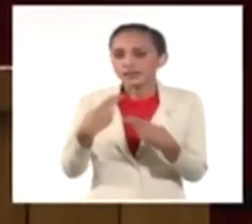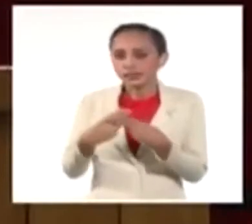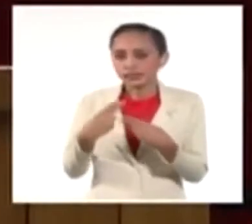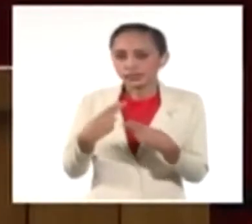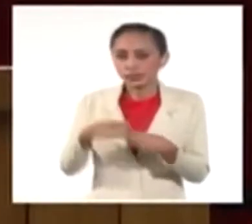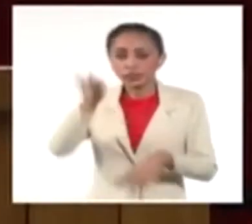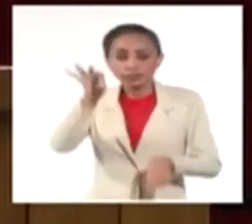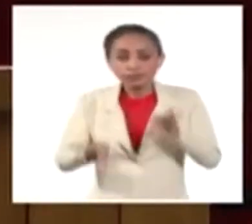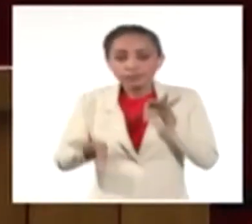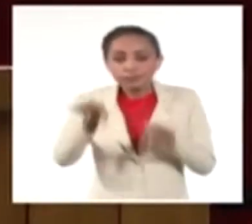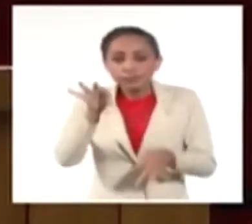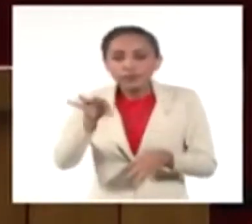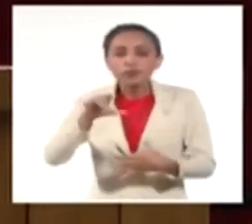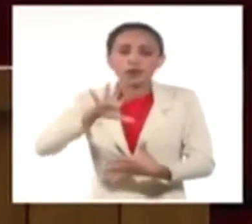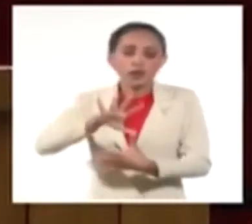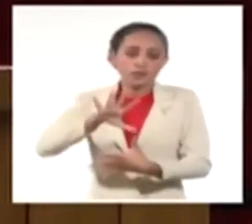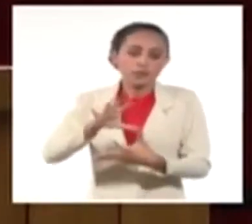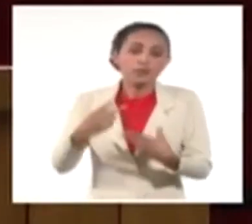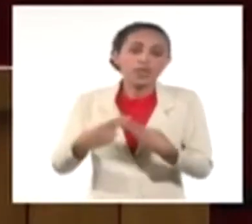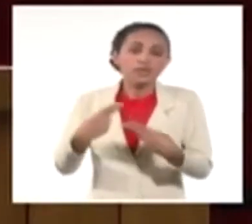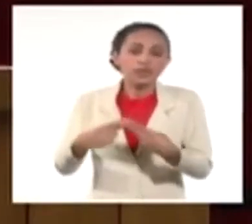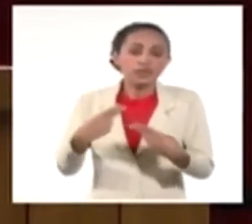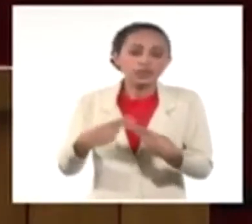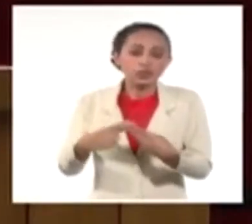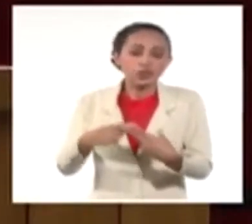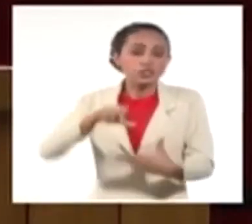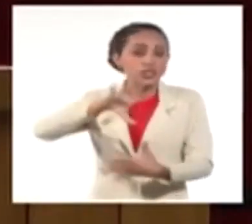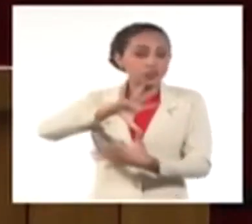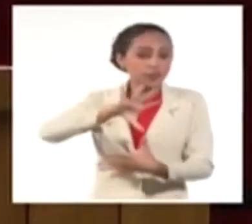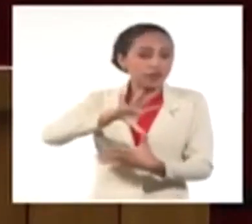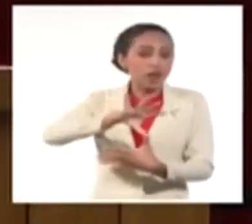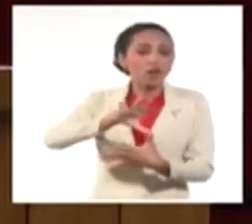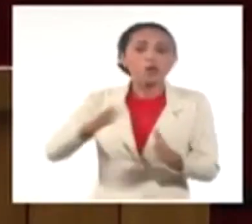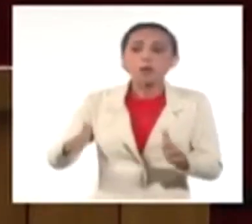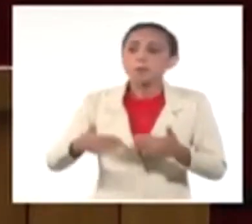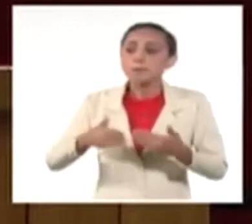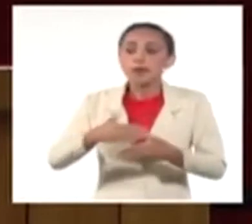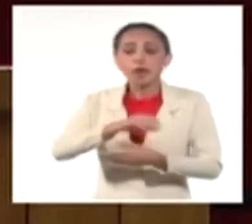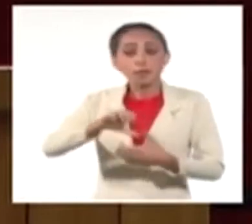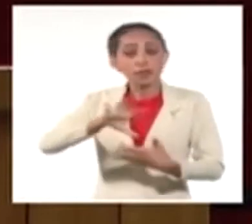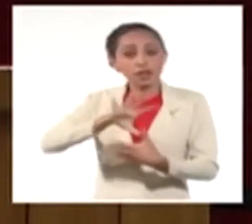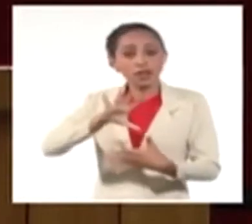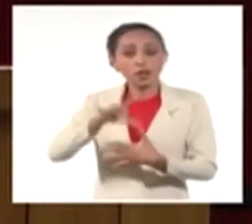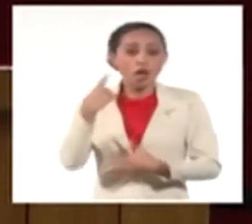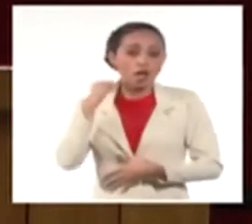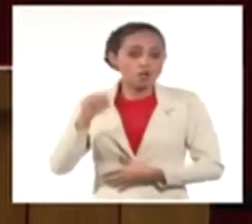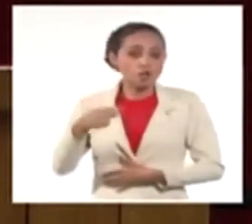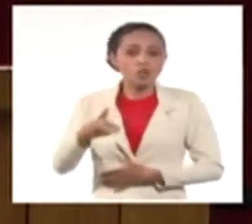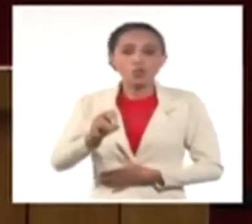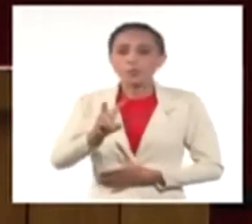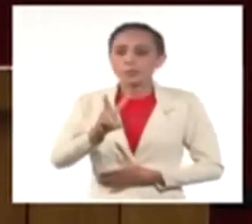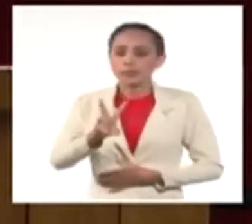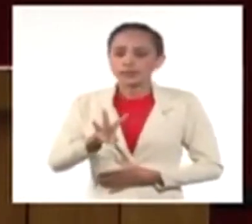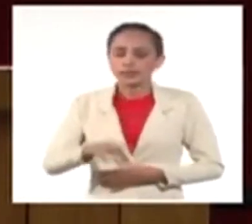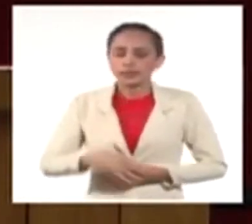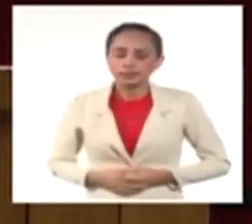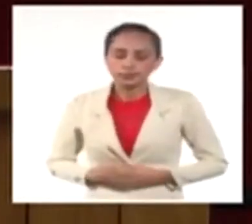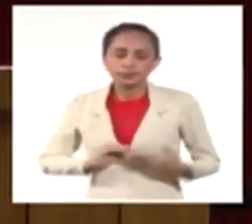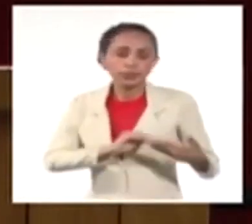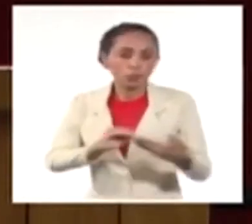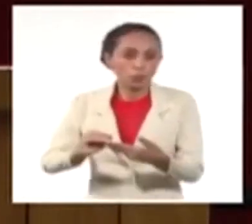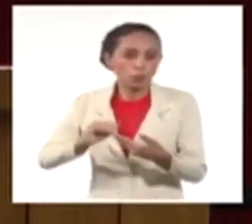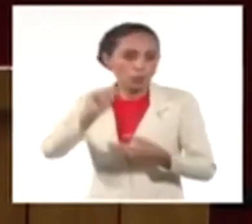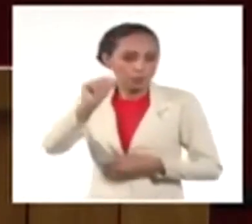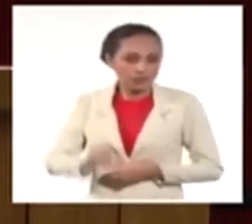Juegos Centroamericanos y Panamericanos del año 2023. Compañeras y compañeros, en